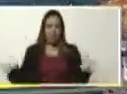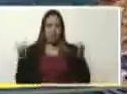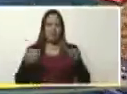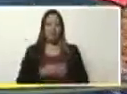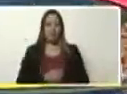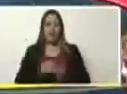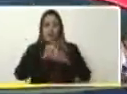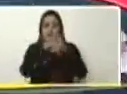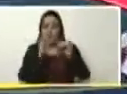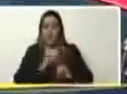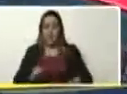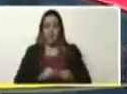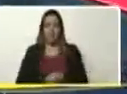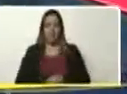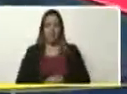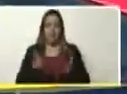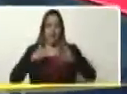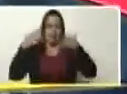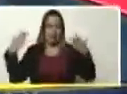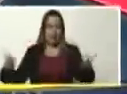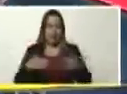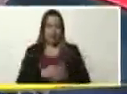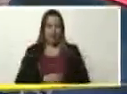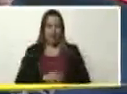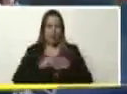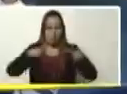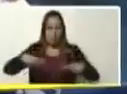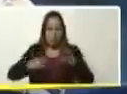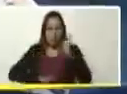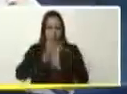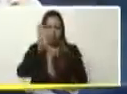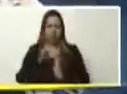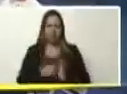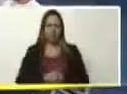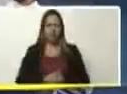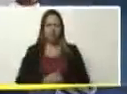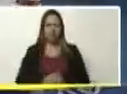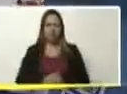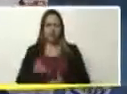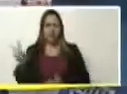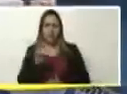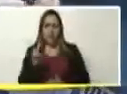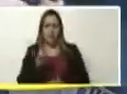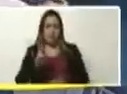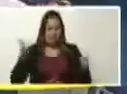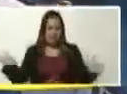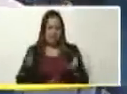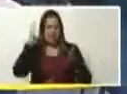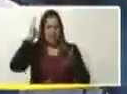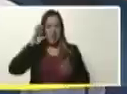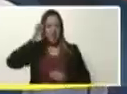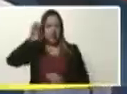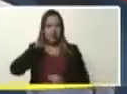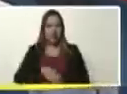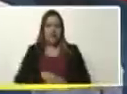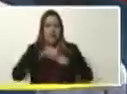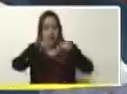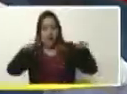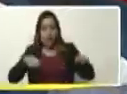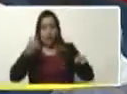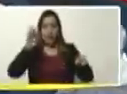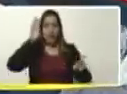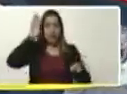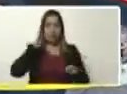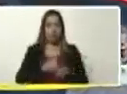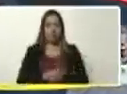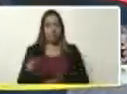en felicidad, en grandeza, en recuperación. La Venezuela potencia que viene, eso es lo que viene.